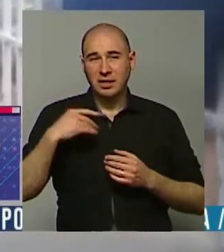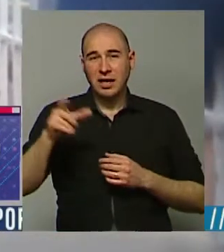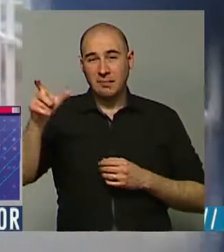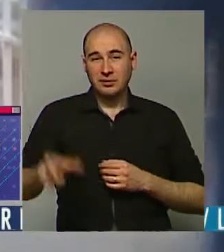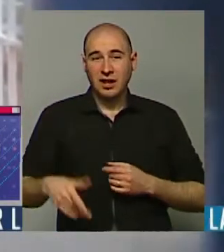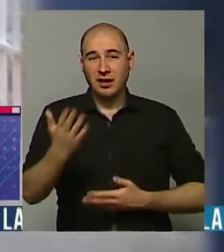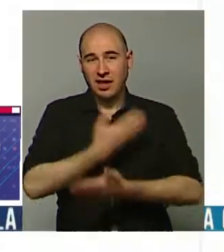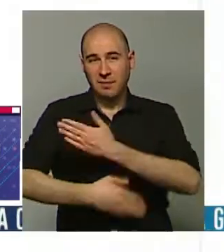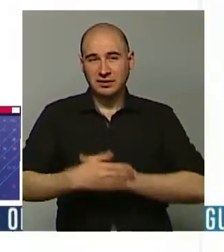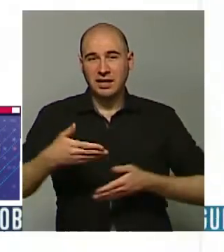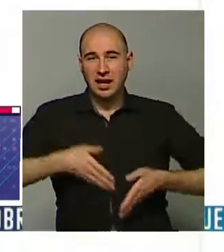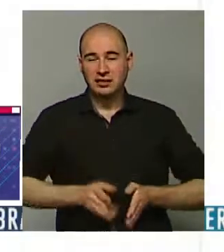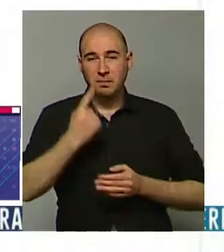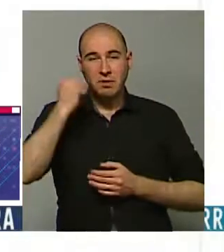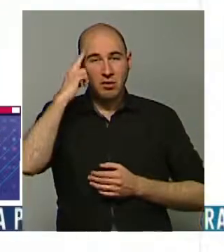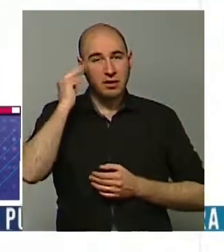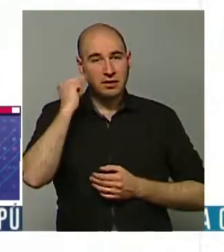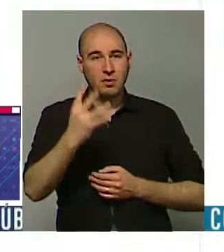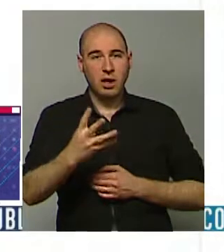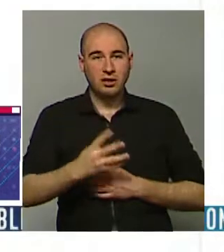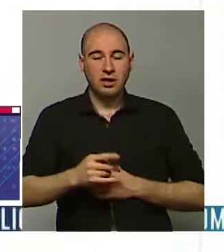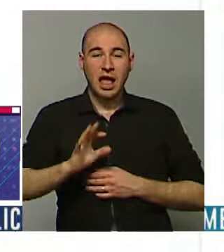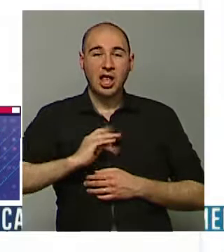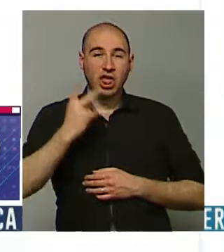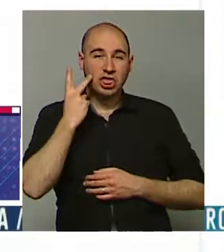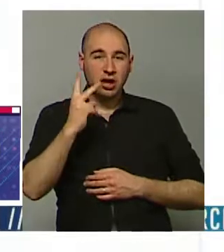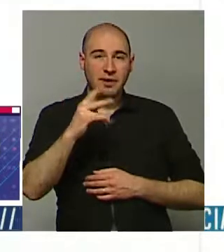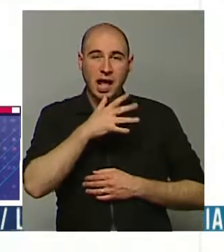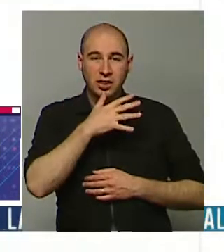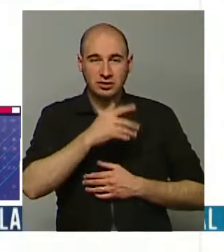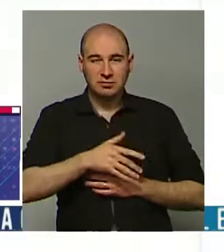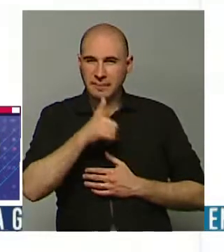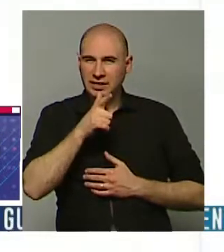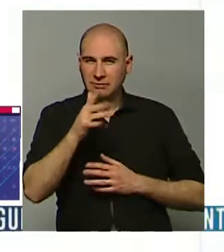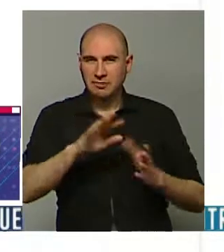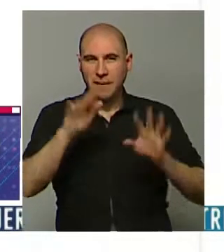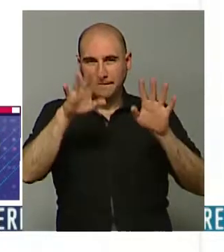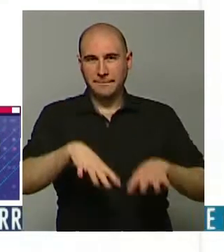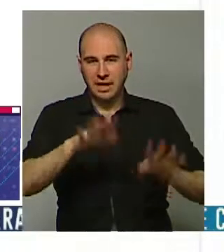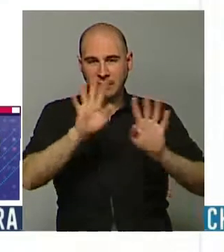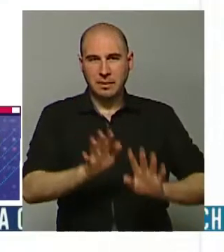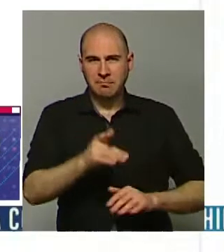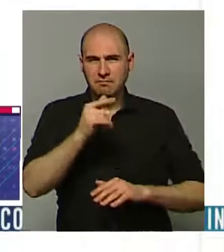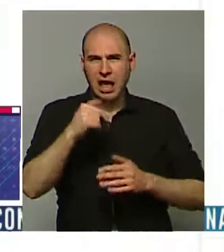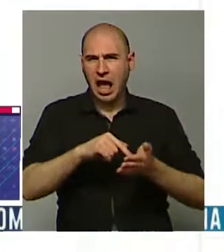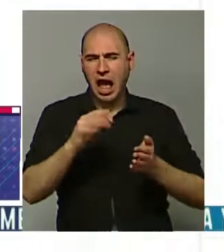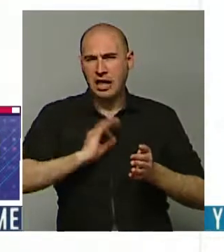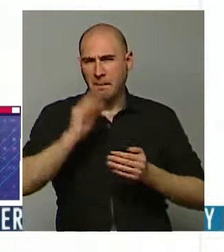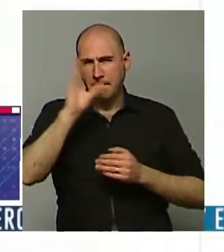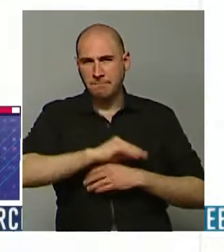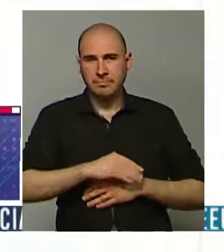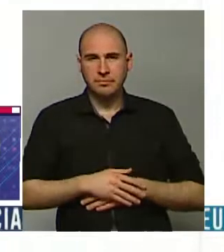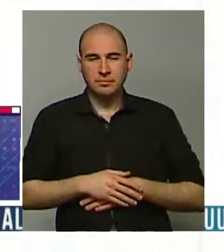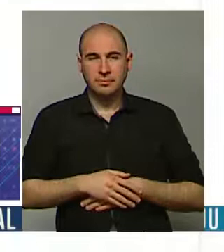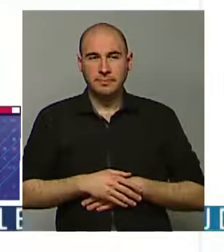es discapacitado, nació en el año 94. En el 2014 creo que armó el sitio web, no recuerdo el año puntual. Pero